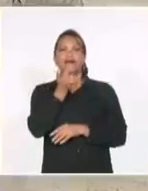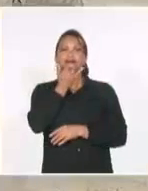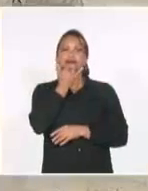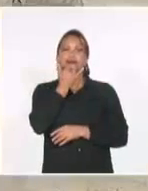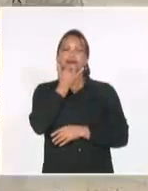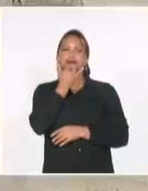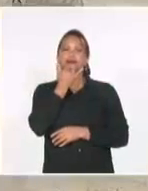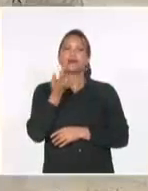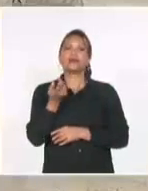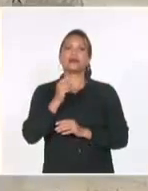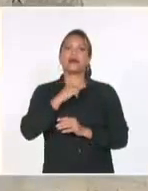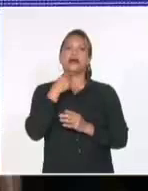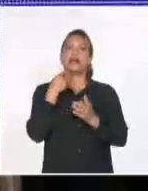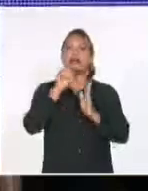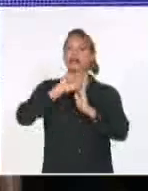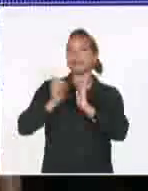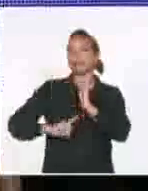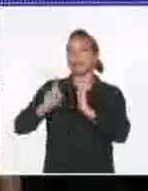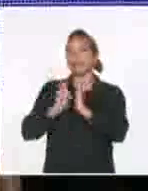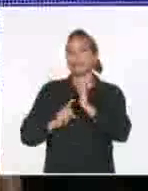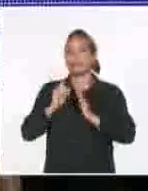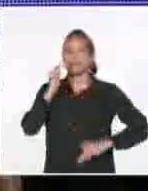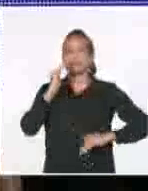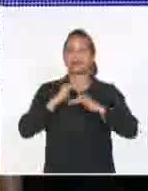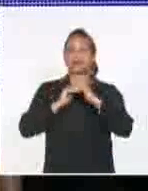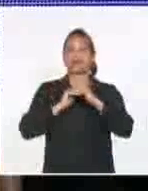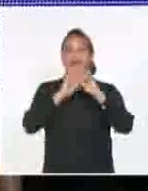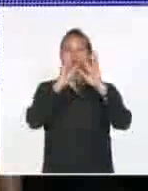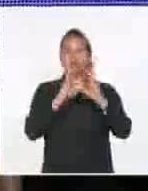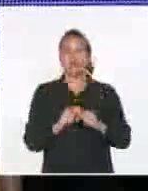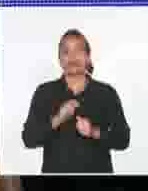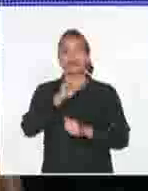país alcanzan la cifra de